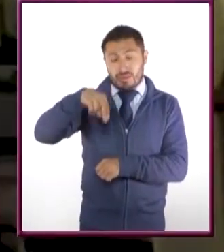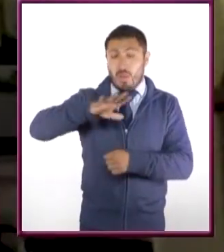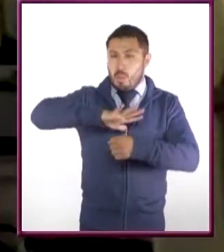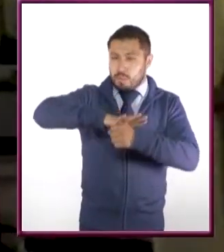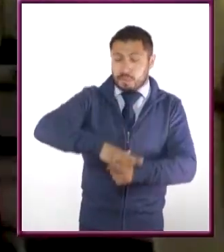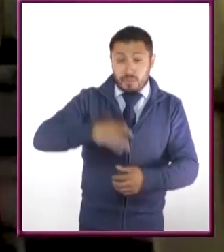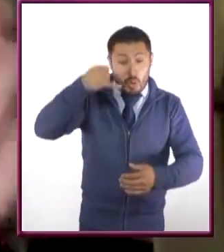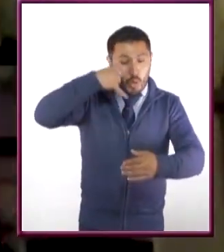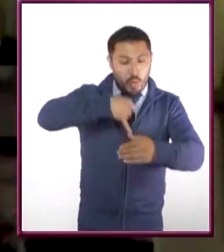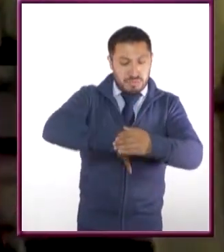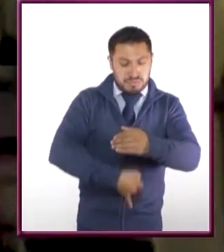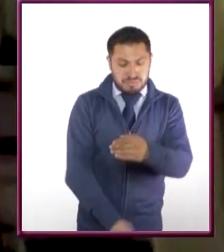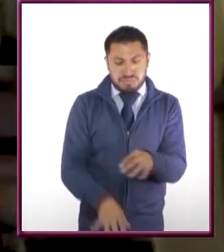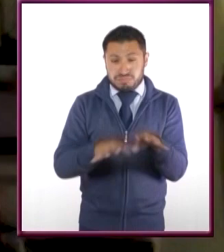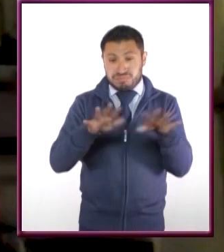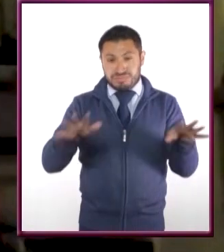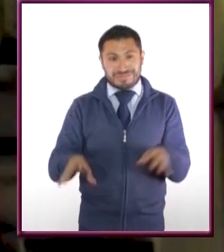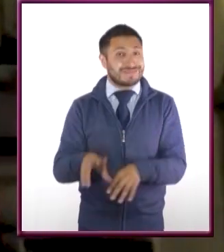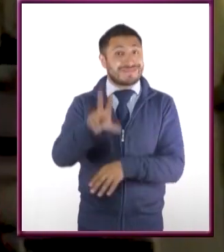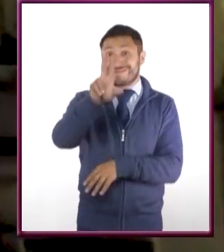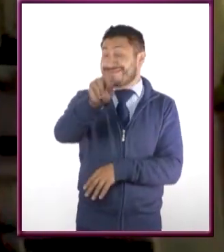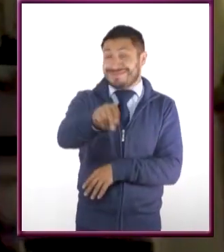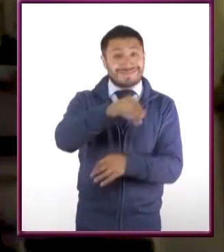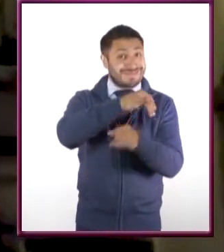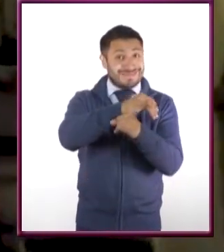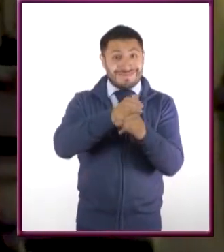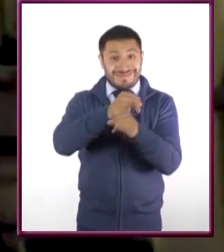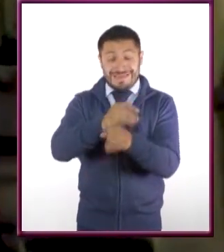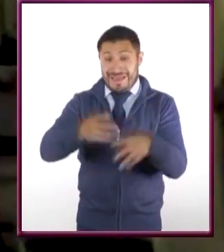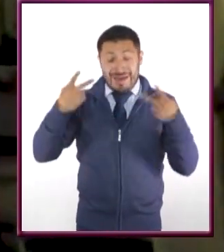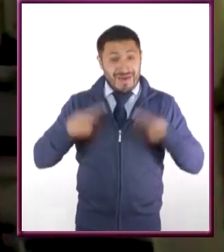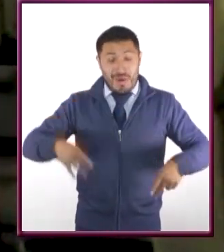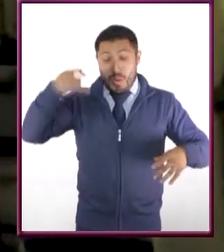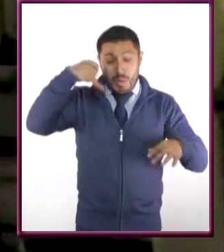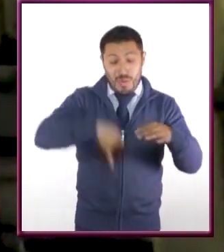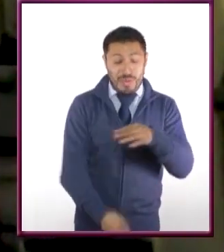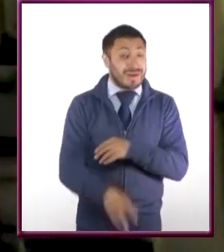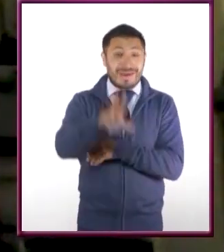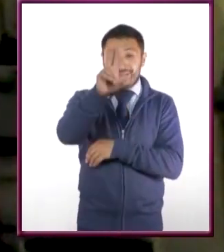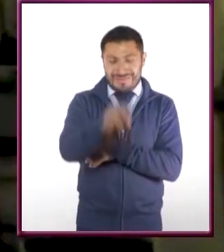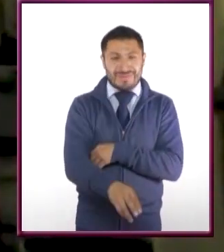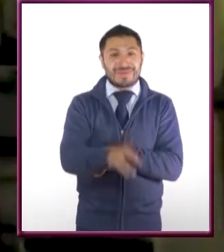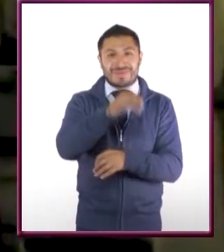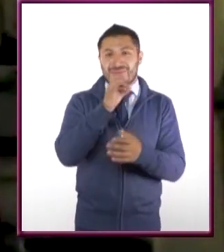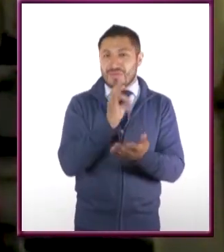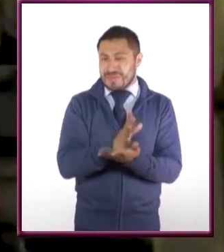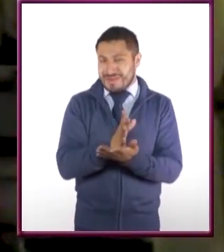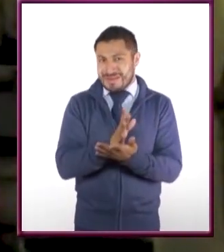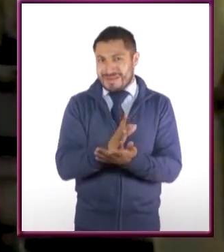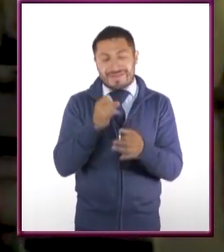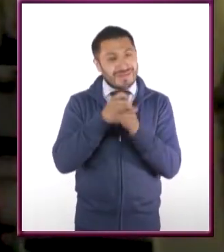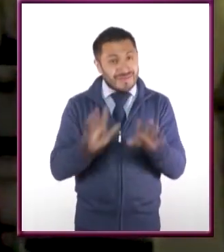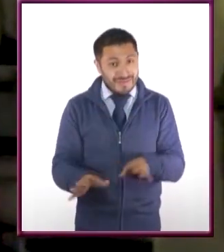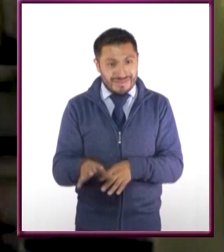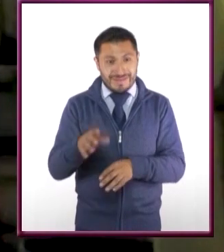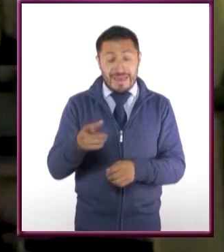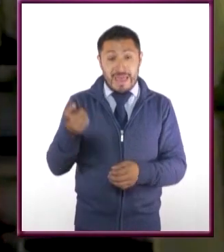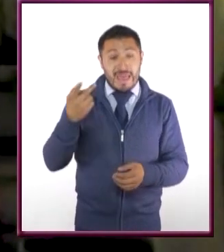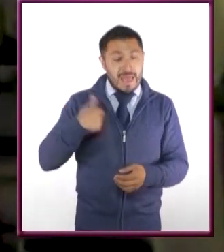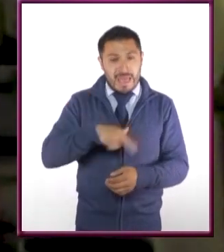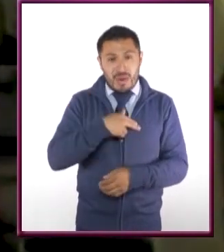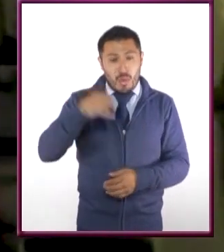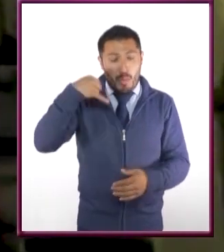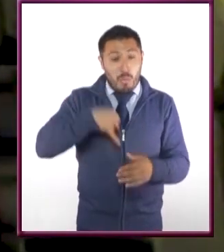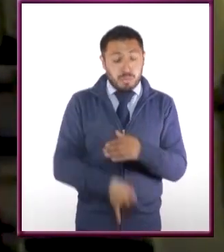Bueno, no les recomiendo que lo experimenten. Muchas veces nosotros mismos La presión en el fondo del